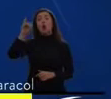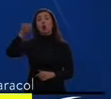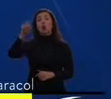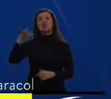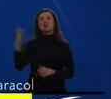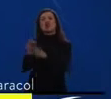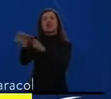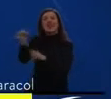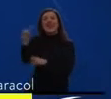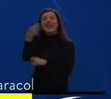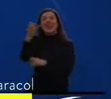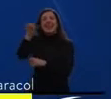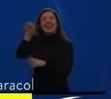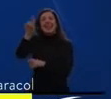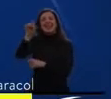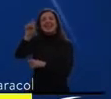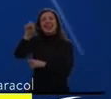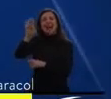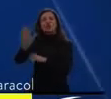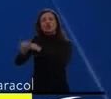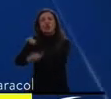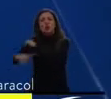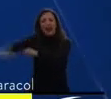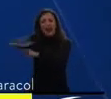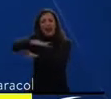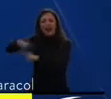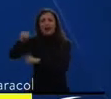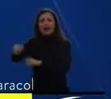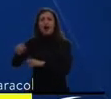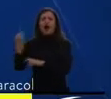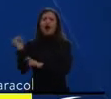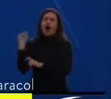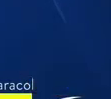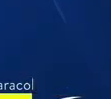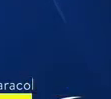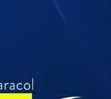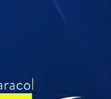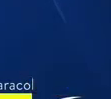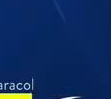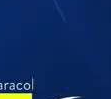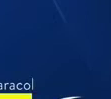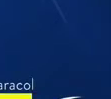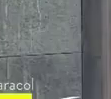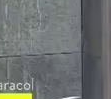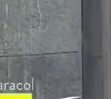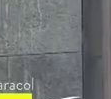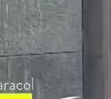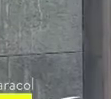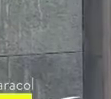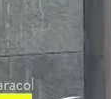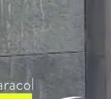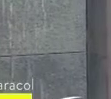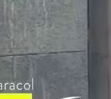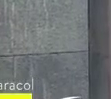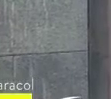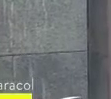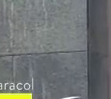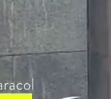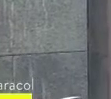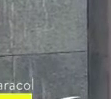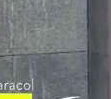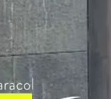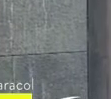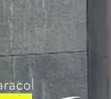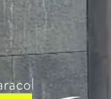ha cultivado la papa. Pero la crisis por el COVID-19 tiene en vilo su producción y asegura que aunque el gobierno nacional ha destinado auxilios